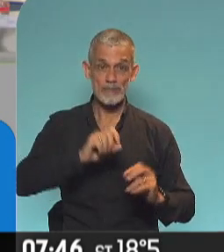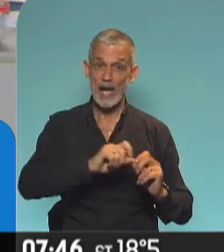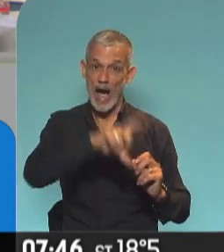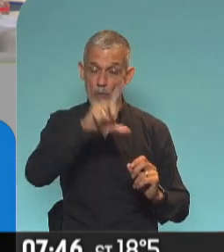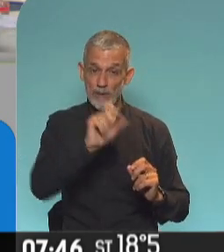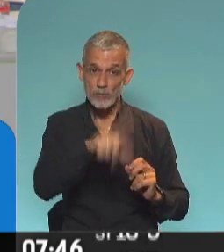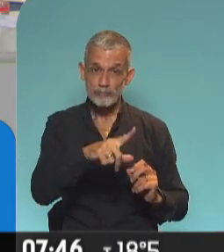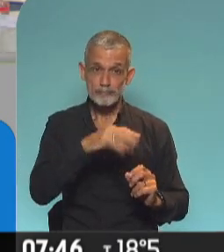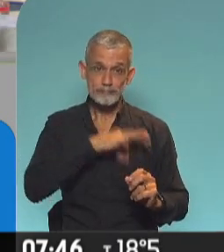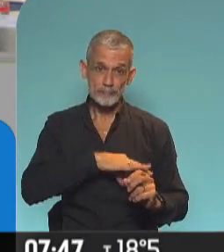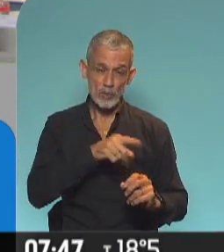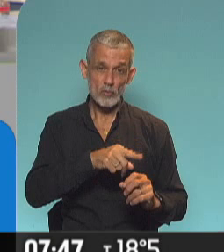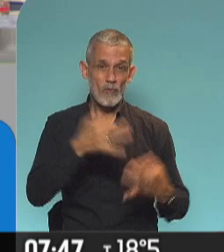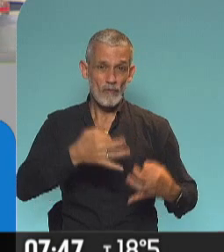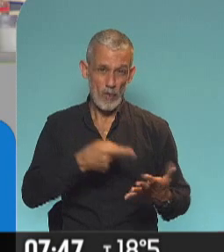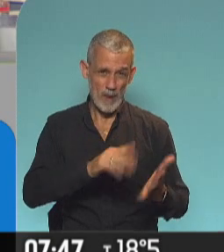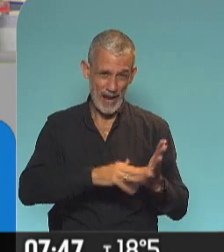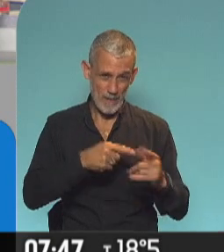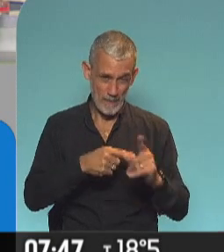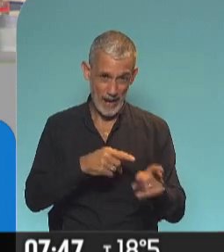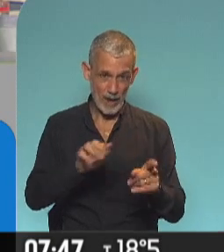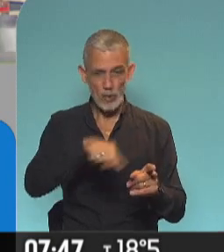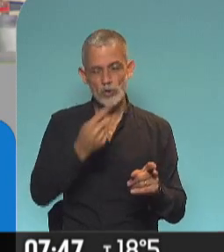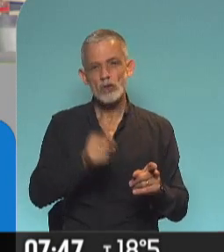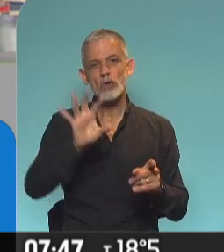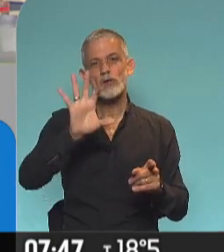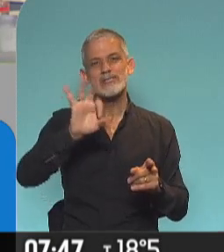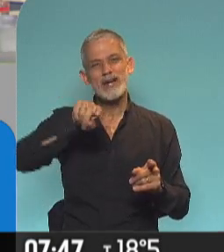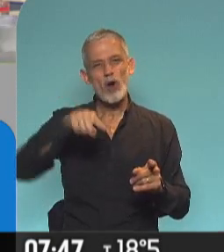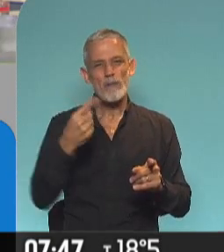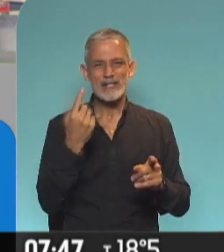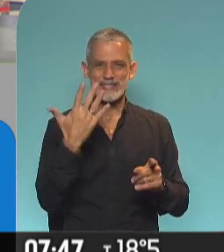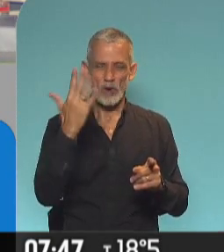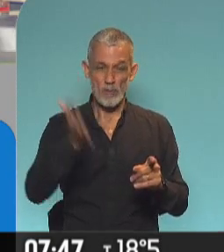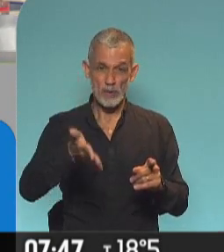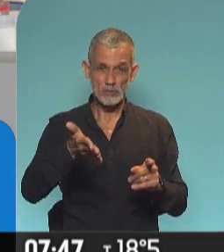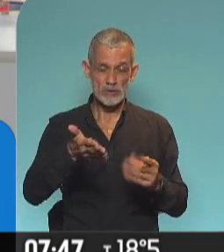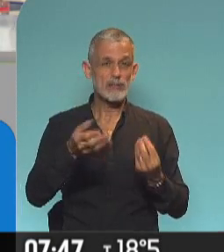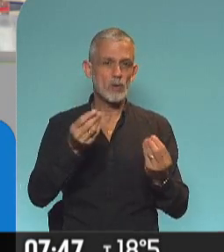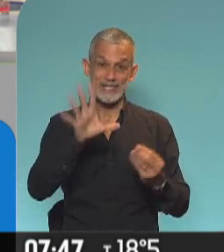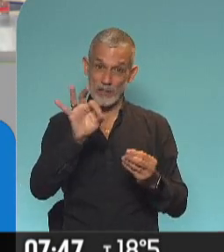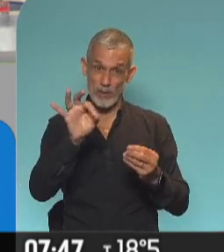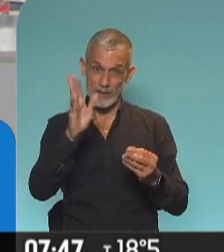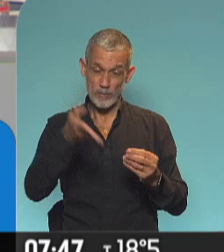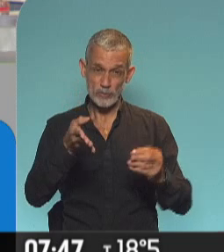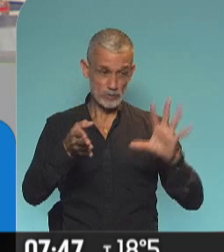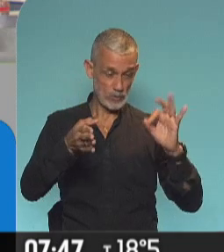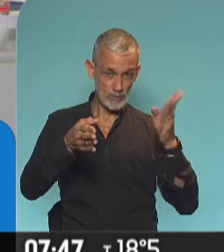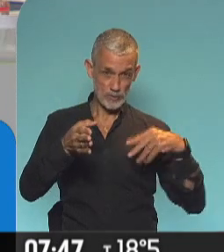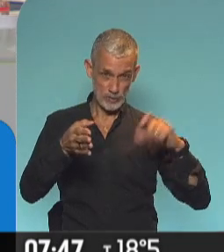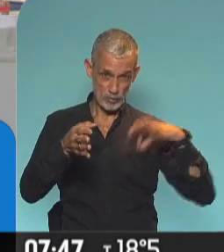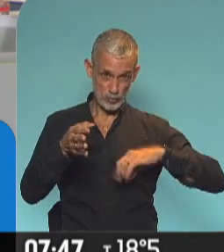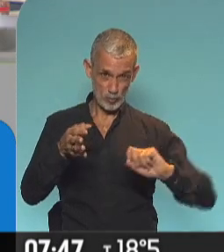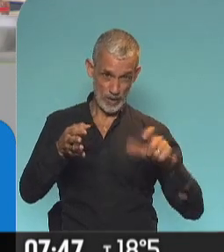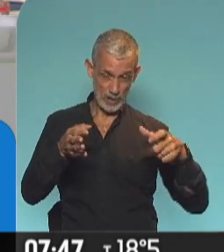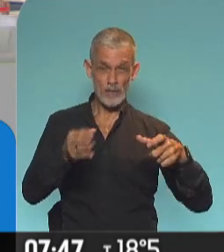registran para los trabajadores formales, y por otro lado, ese otro 0,5% tiene que ver que el otro 50% va a estar